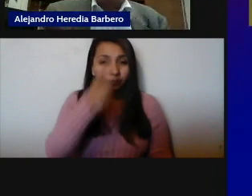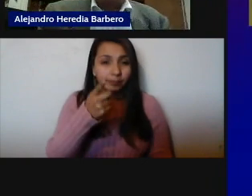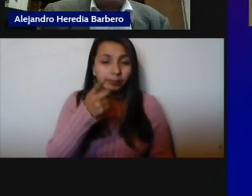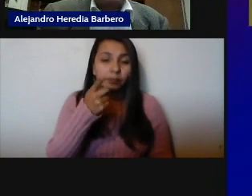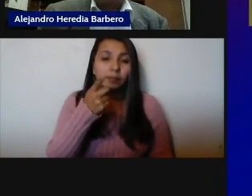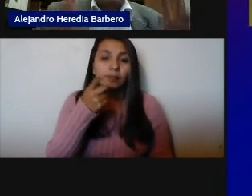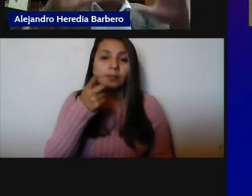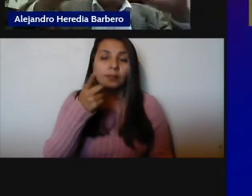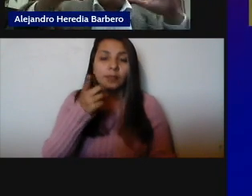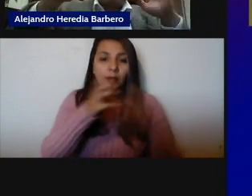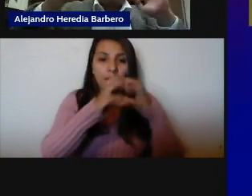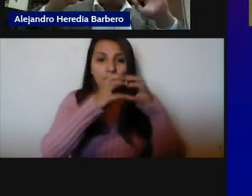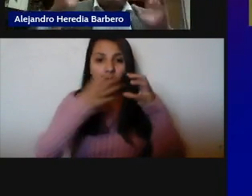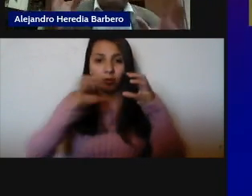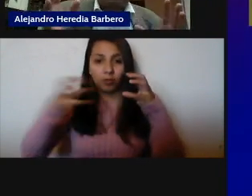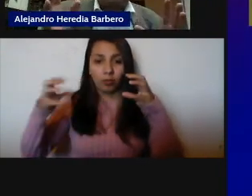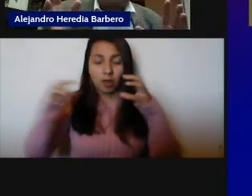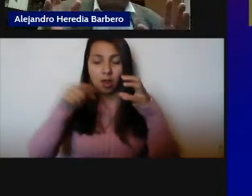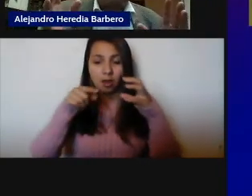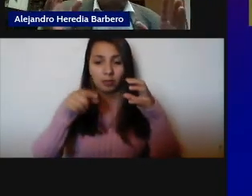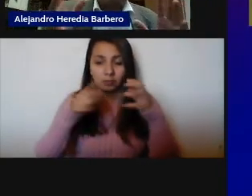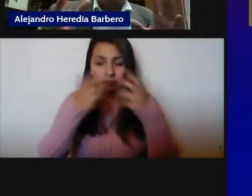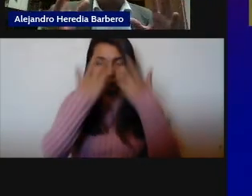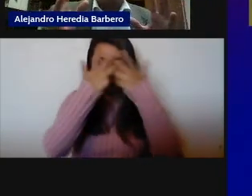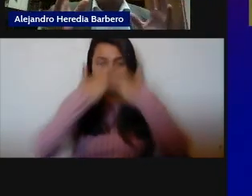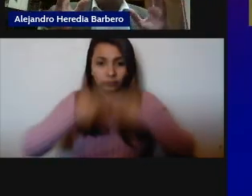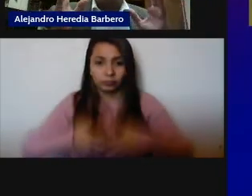bueno, antes quisiera señalar también que